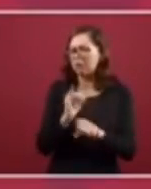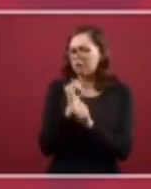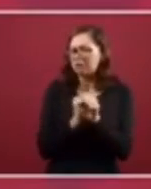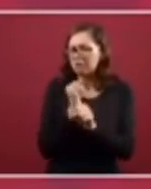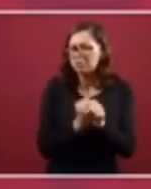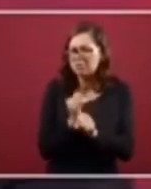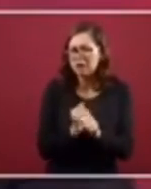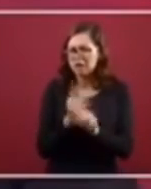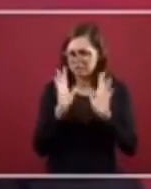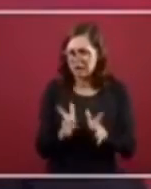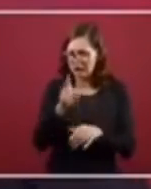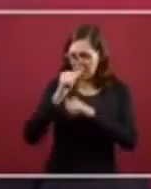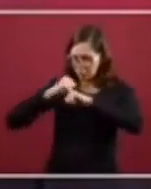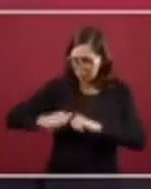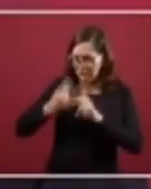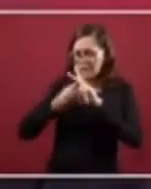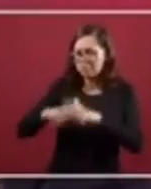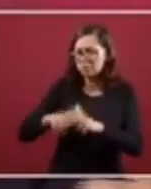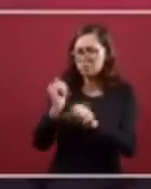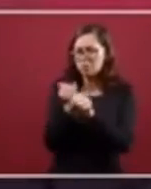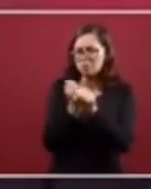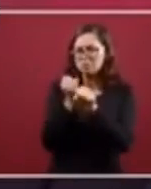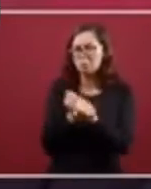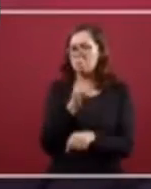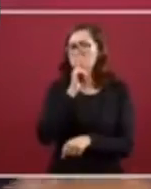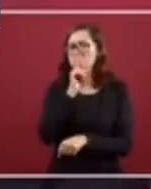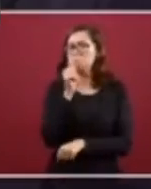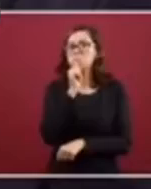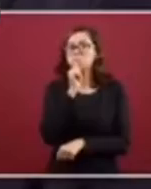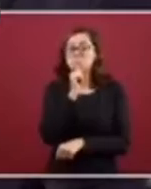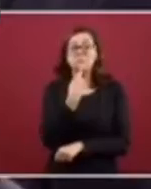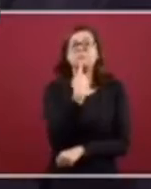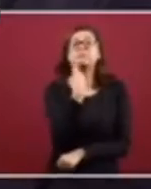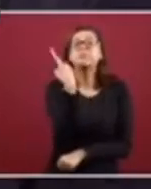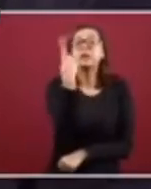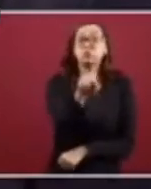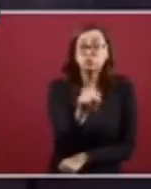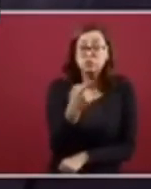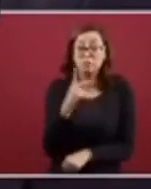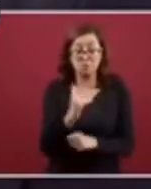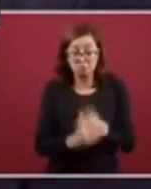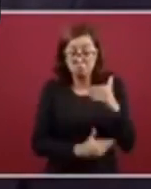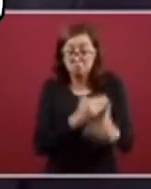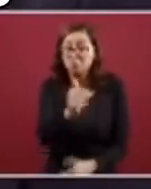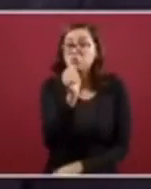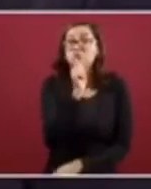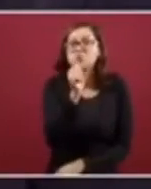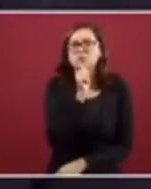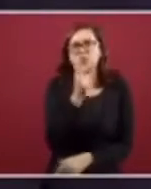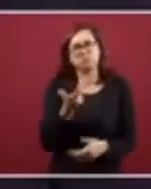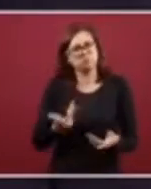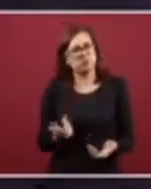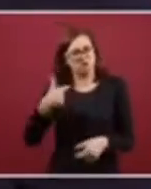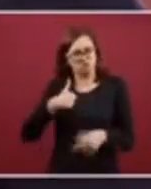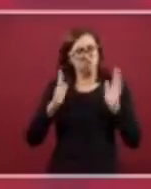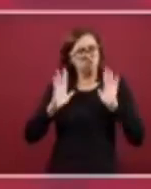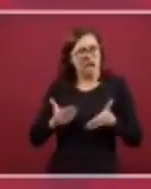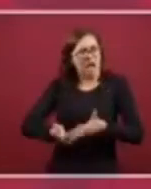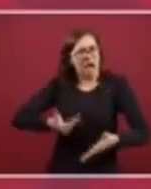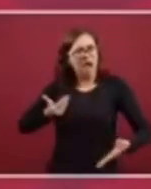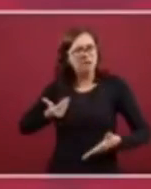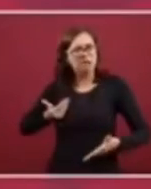una autoridad. Creo que hay una denuncia, pero todavía no se le ha dado curso. Entonces, nosotros no podemos